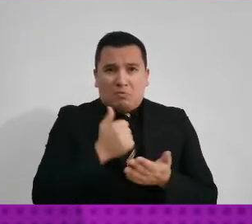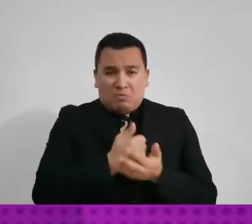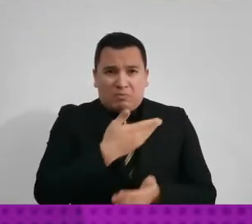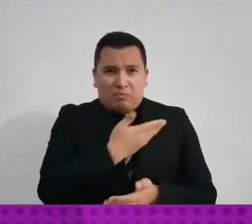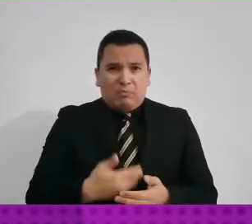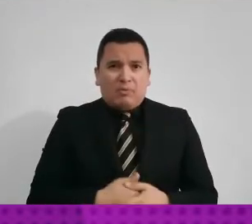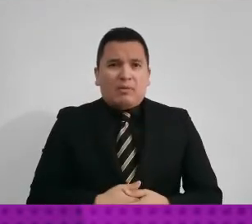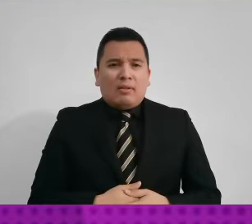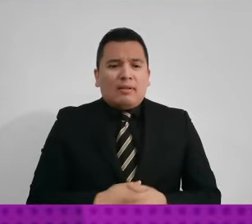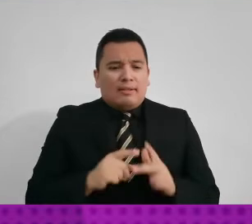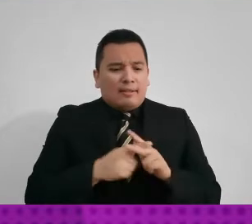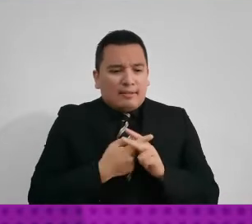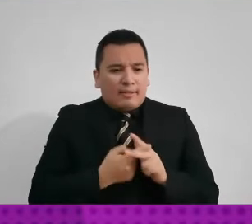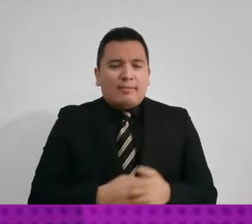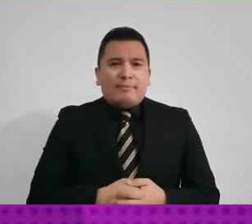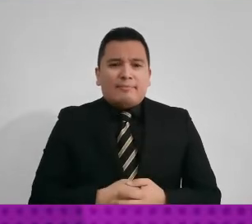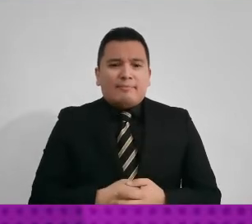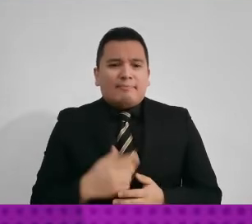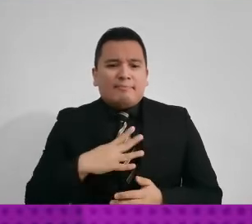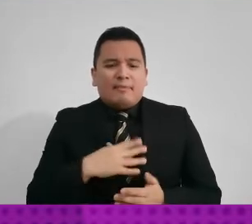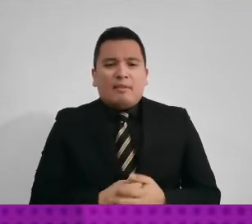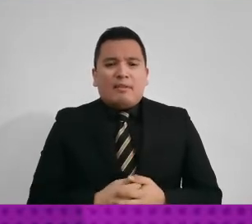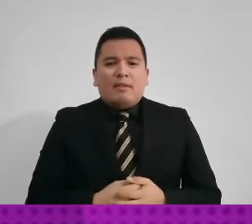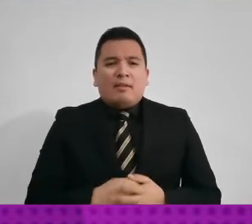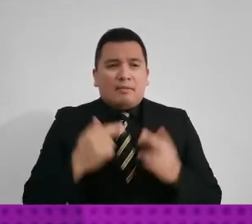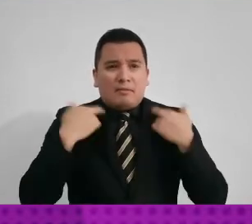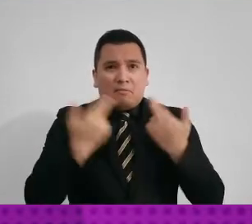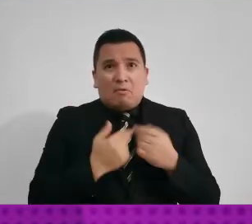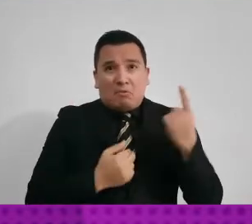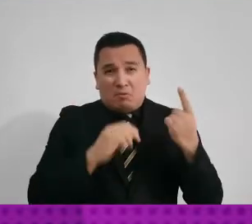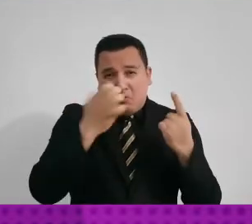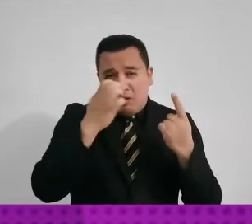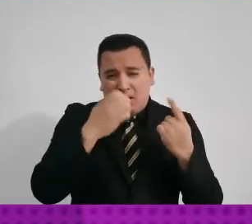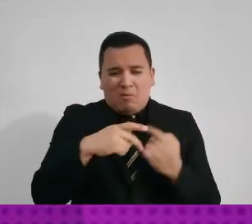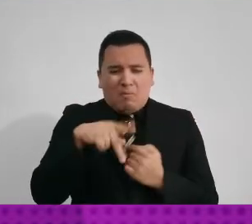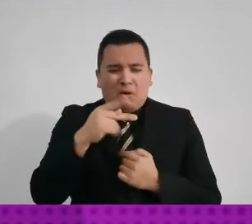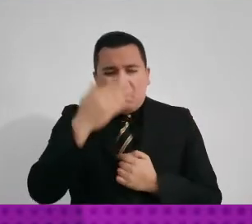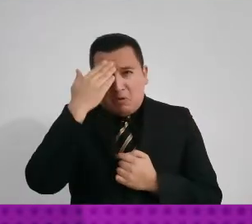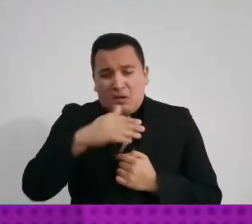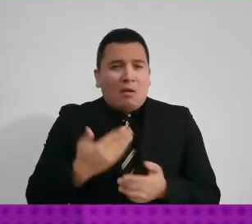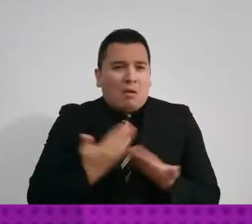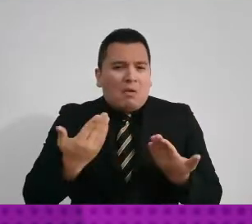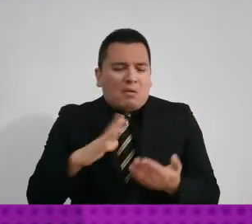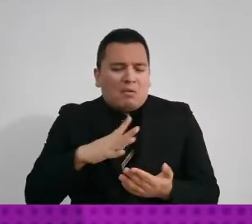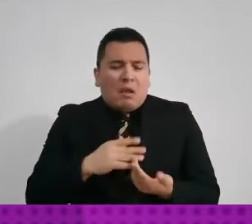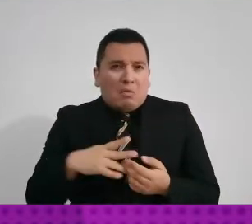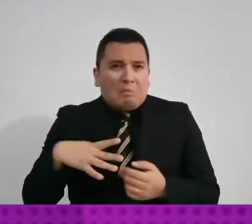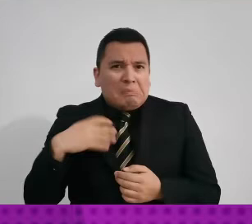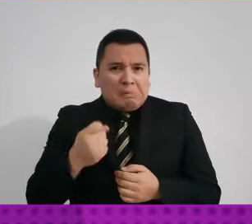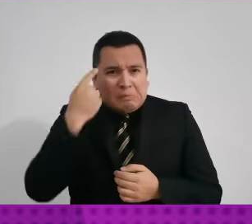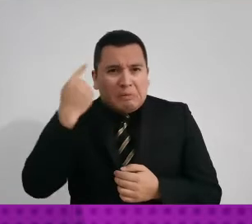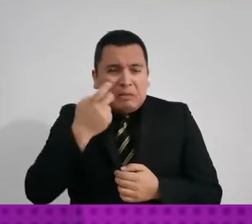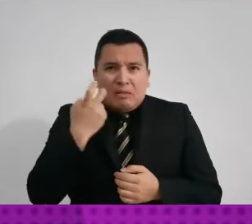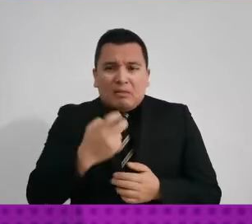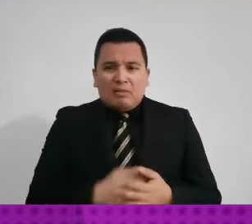38 ayuntamientos. Arranca oficialmente con una sesión solemne el 1 de enero, pero sabemos que ahorita ya se ha trabajado precisamente